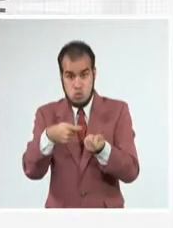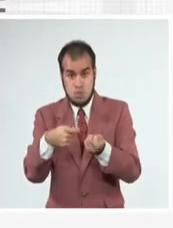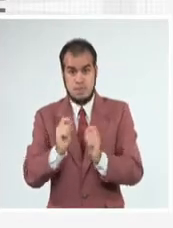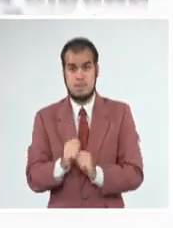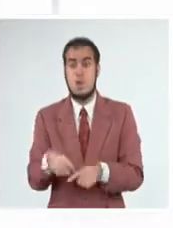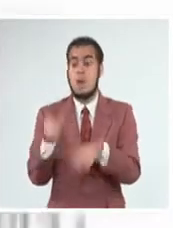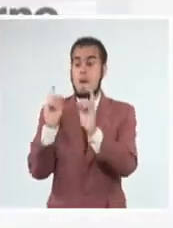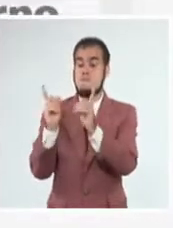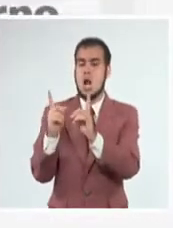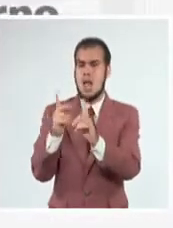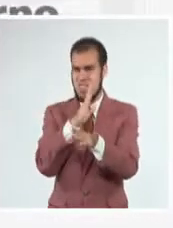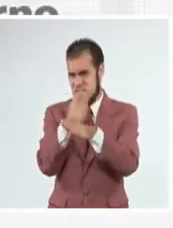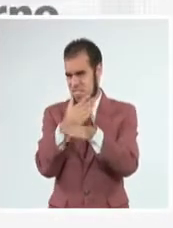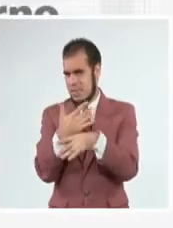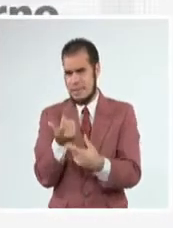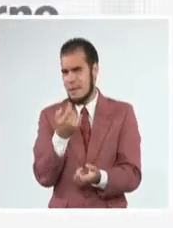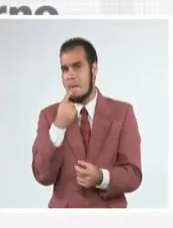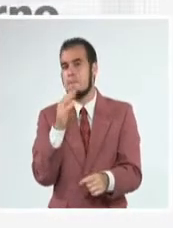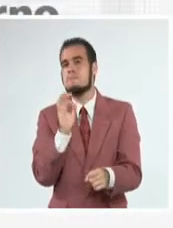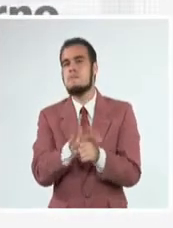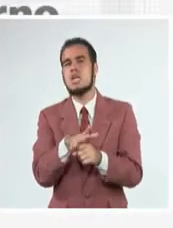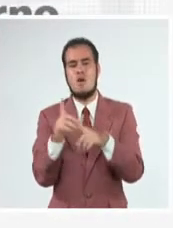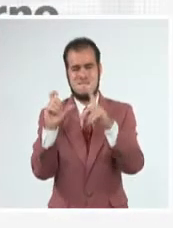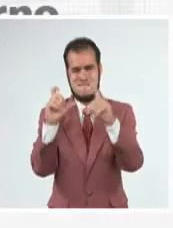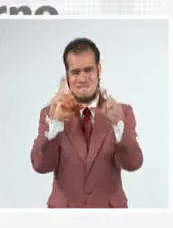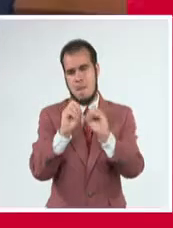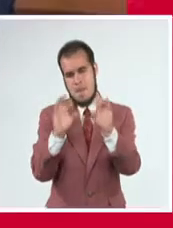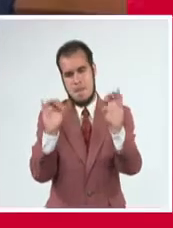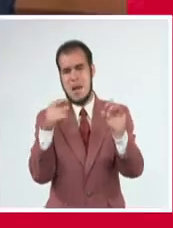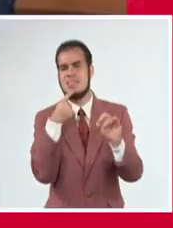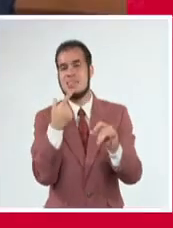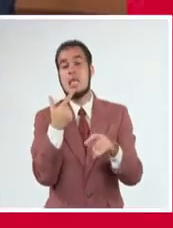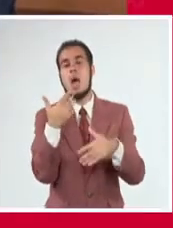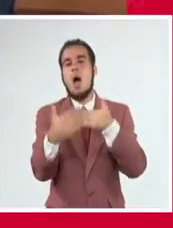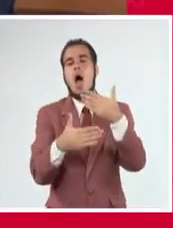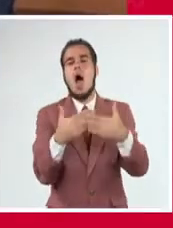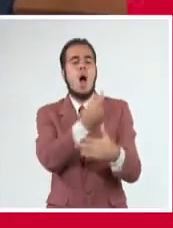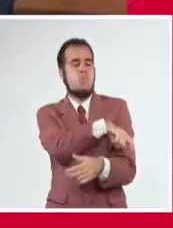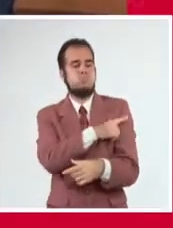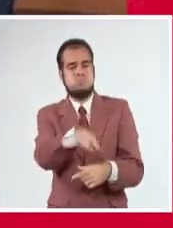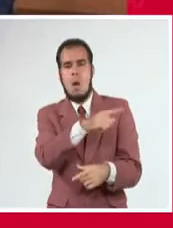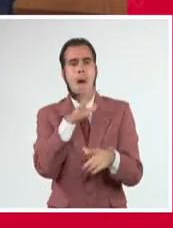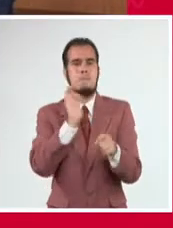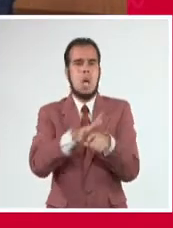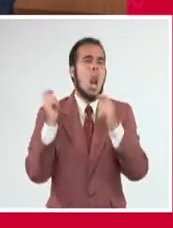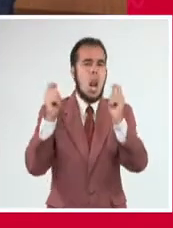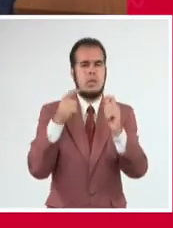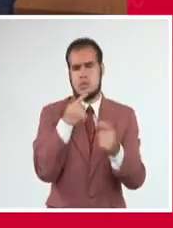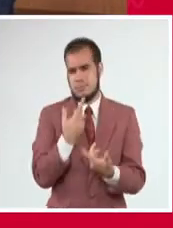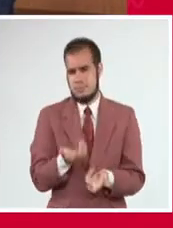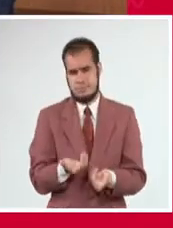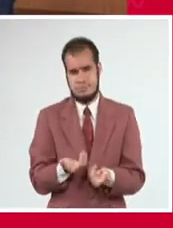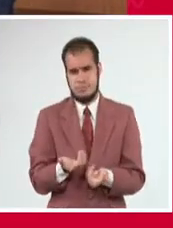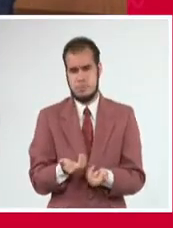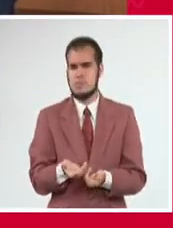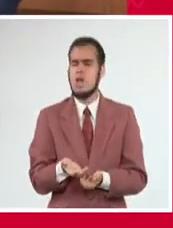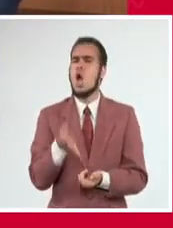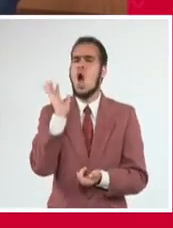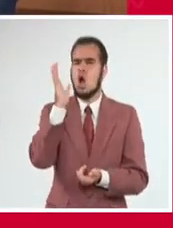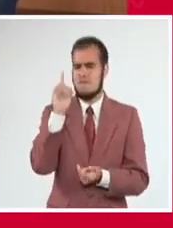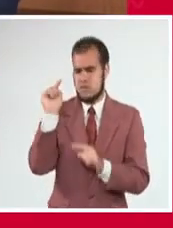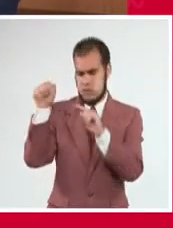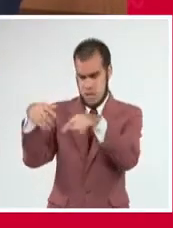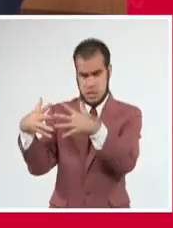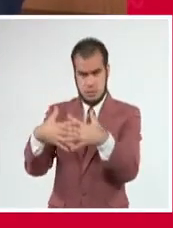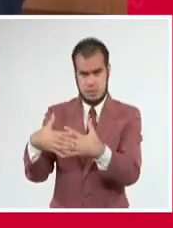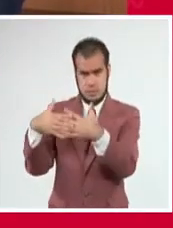políticos construyeron escenas de un levantamiento popular en Cuba. En conferencia de prensa ofrecida por el alcalde de Miami, Francis